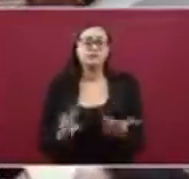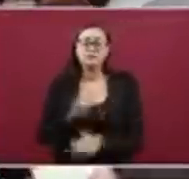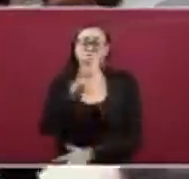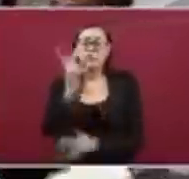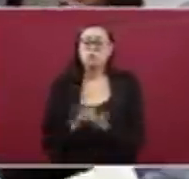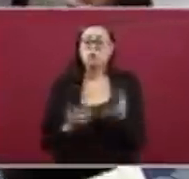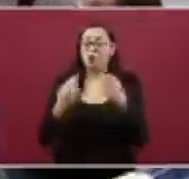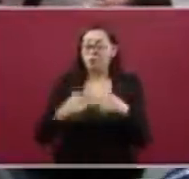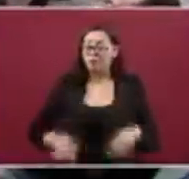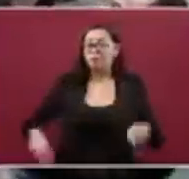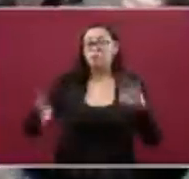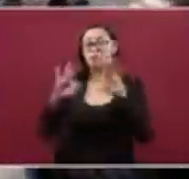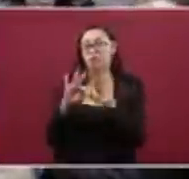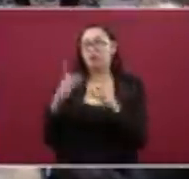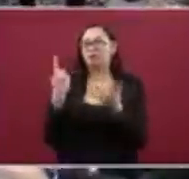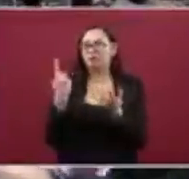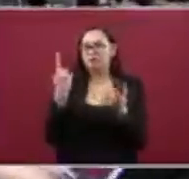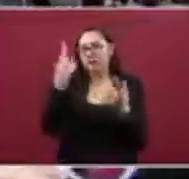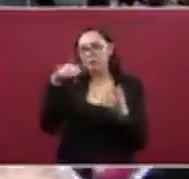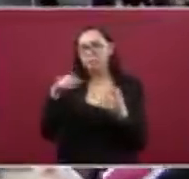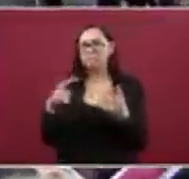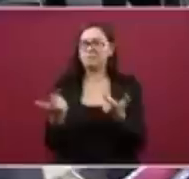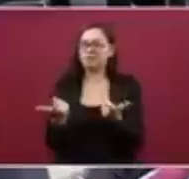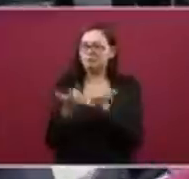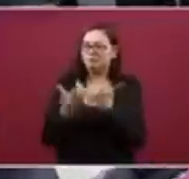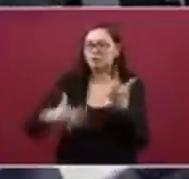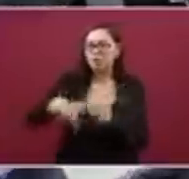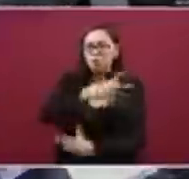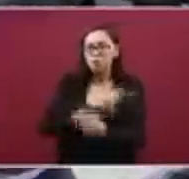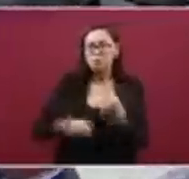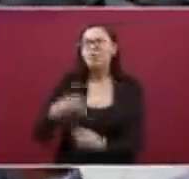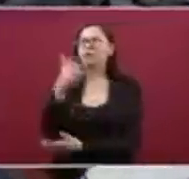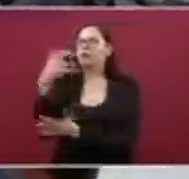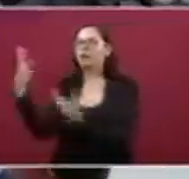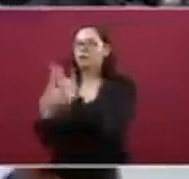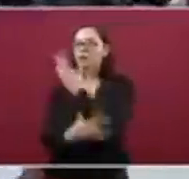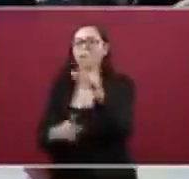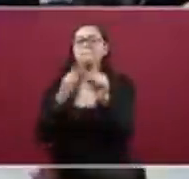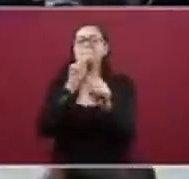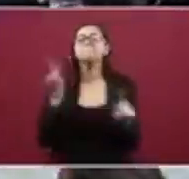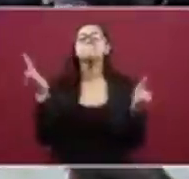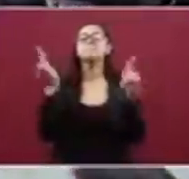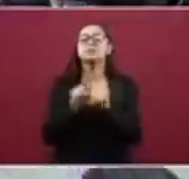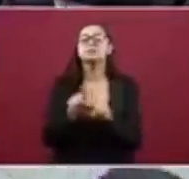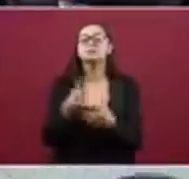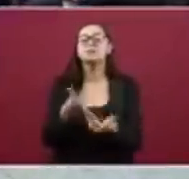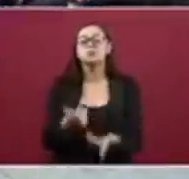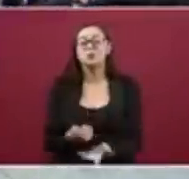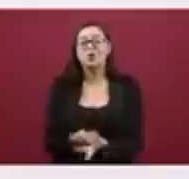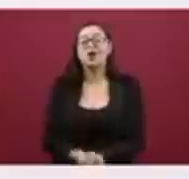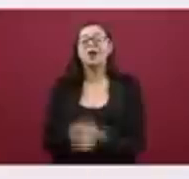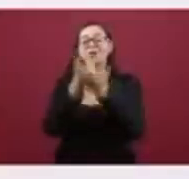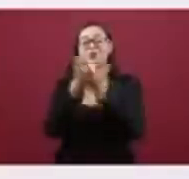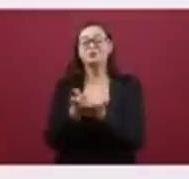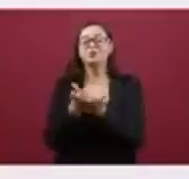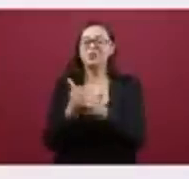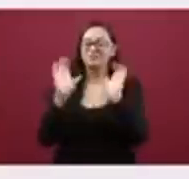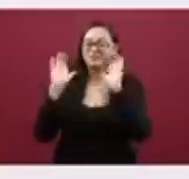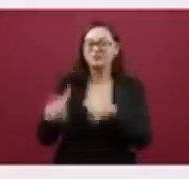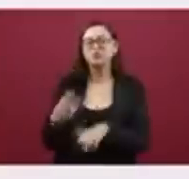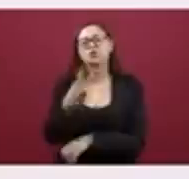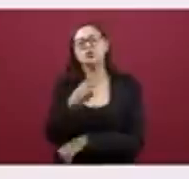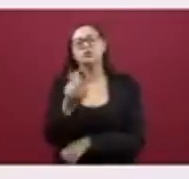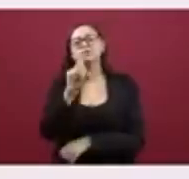productiva y ecológica nos permitirá crear 230